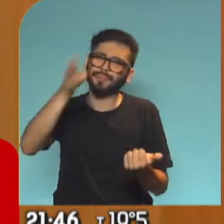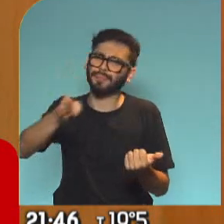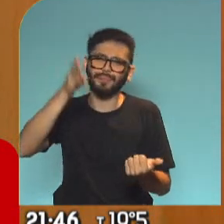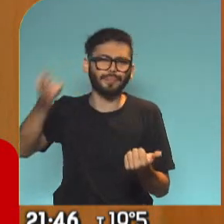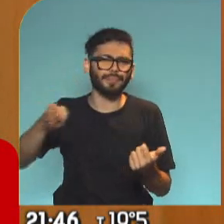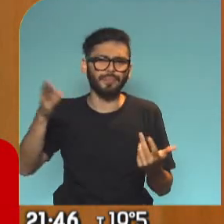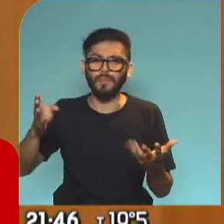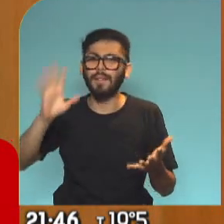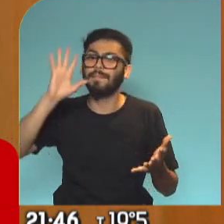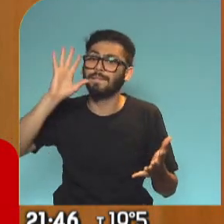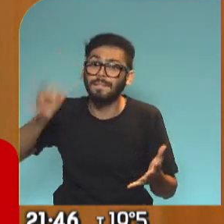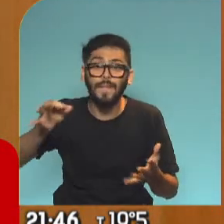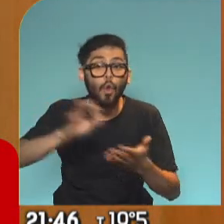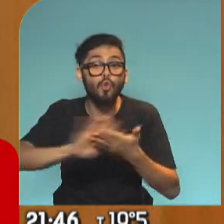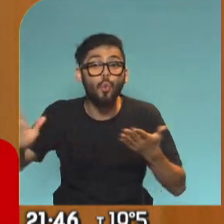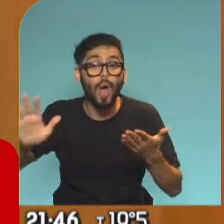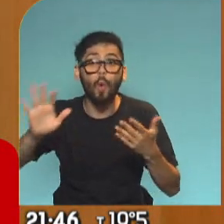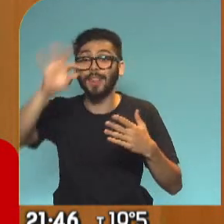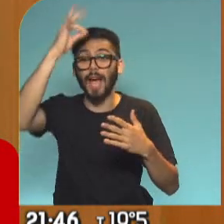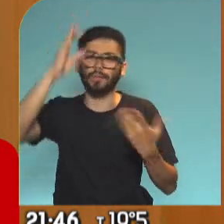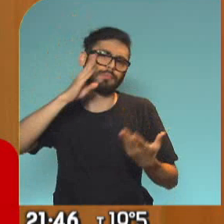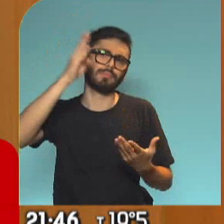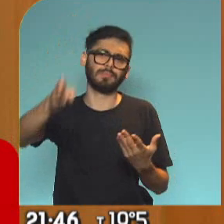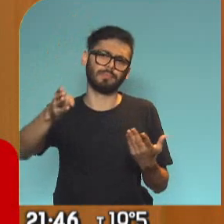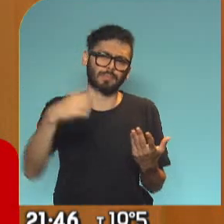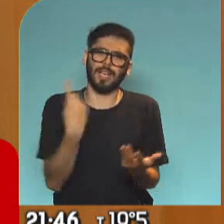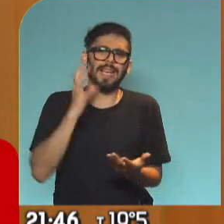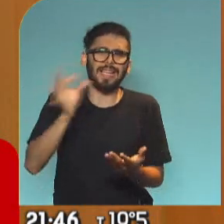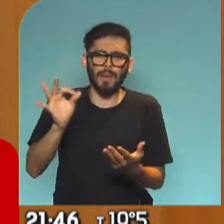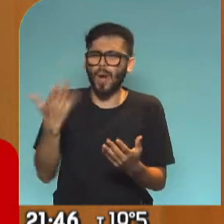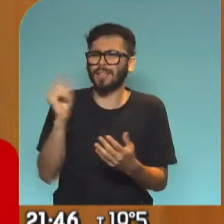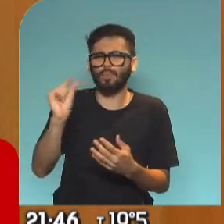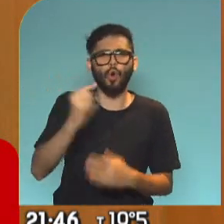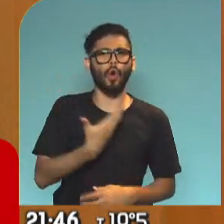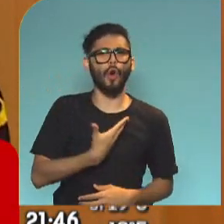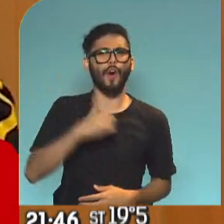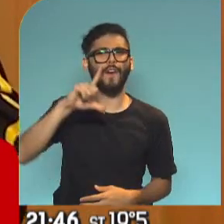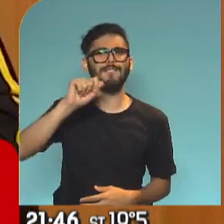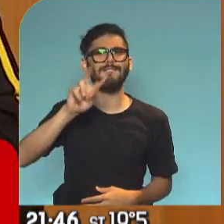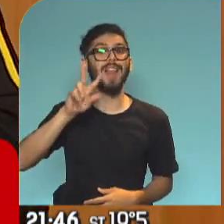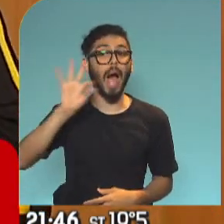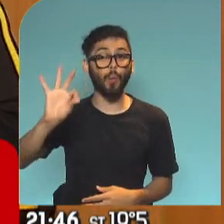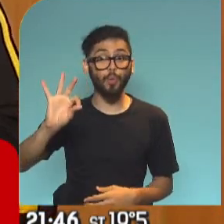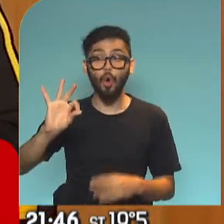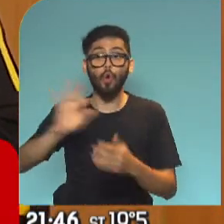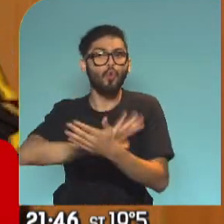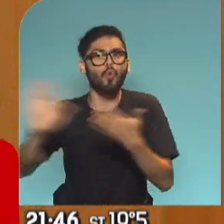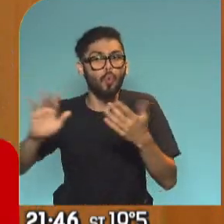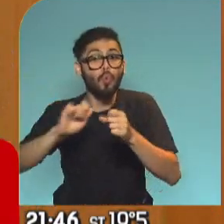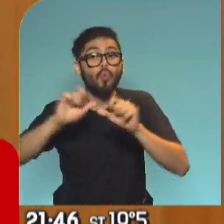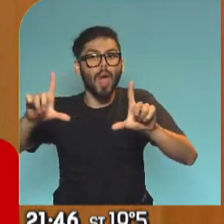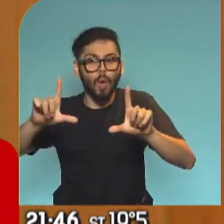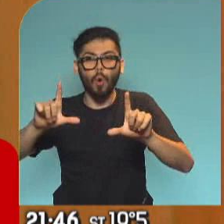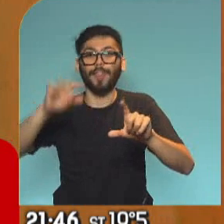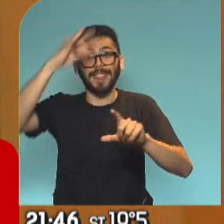todo lo que se enteren que esté pasando en el mundo del teatro. Ya sabemos que dentro de poco estrena Flavio con un protocolo impresionante en